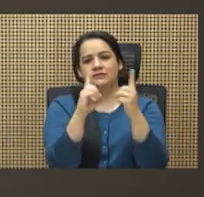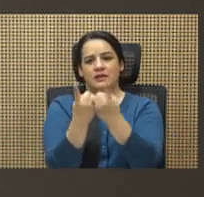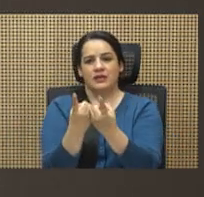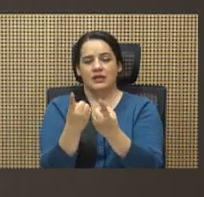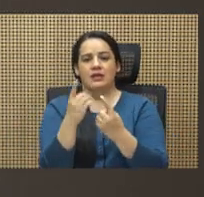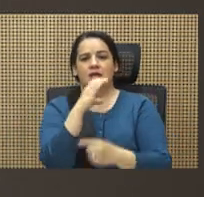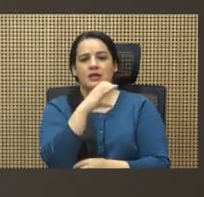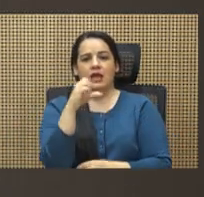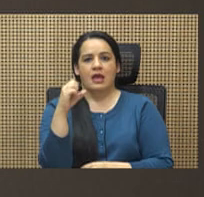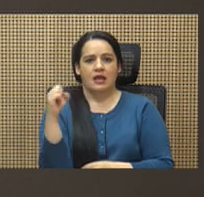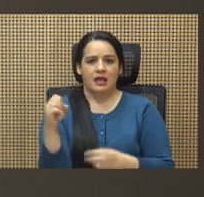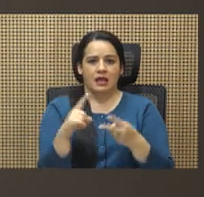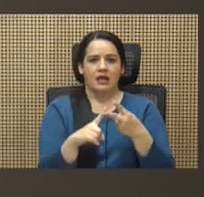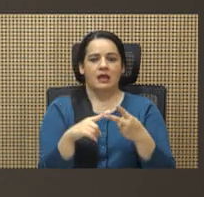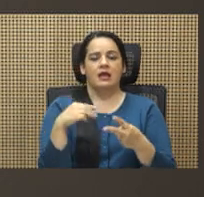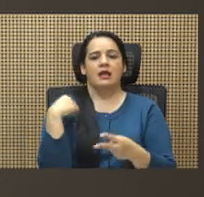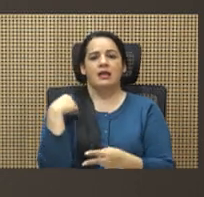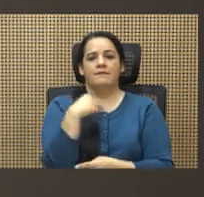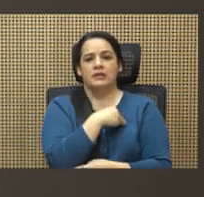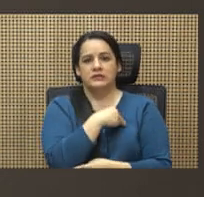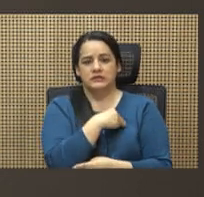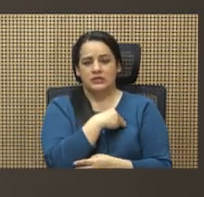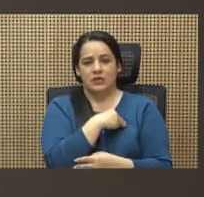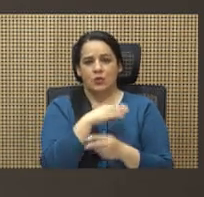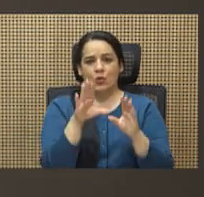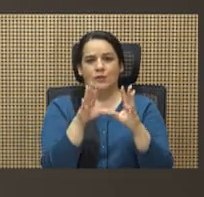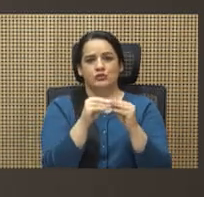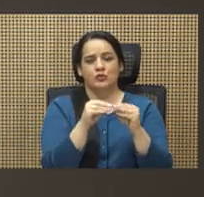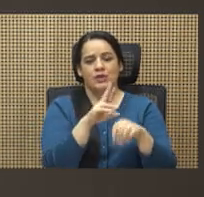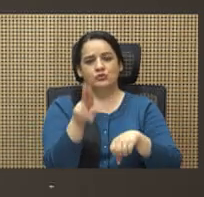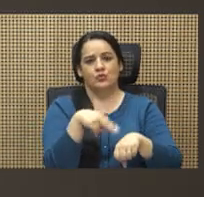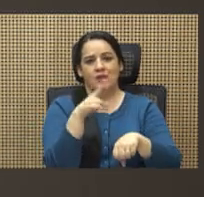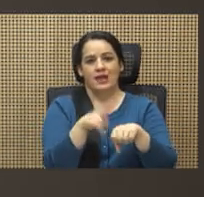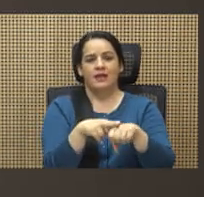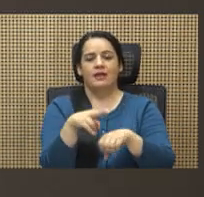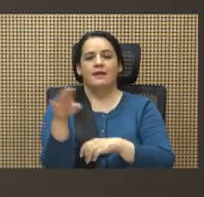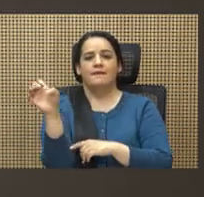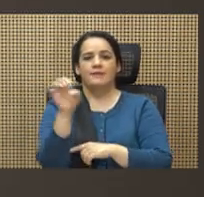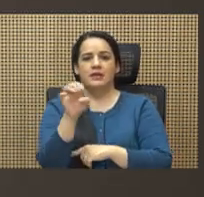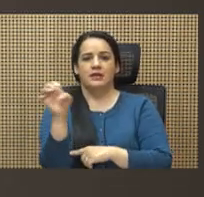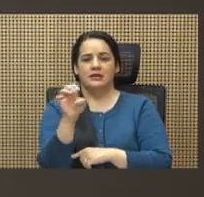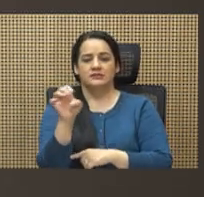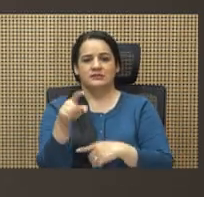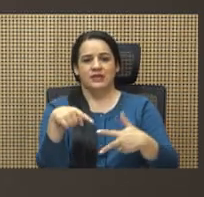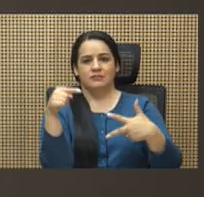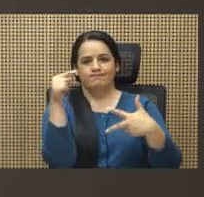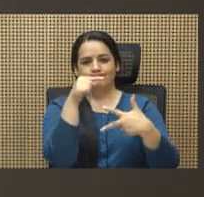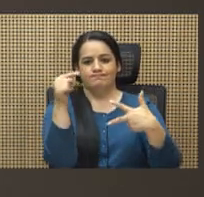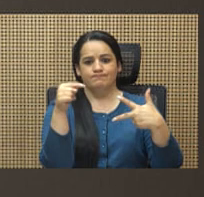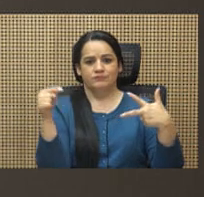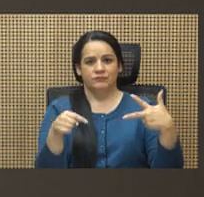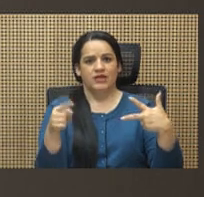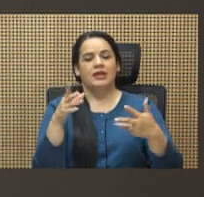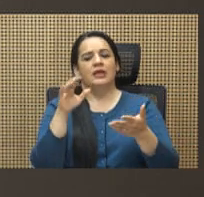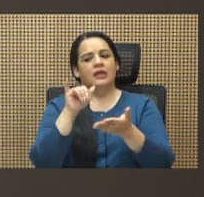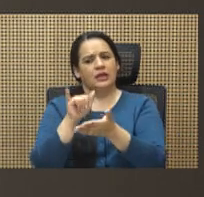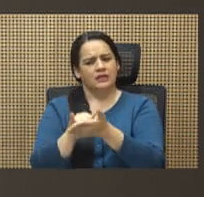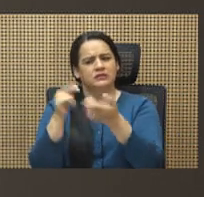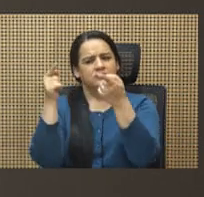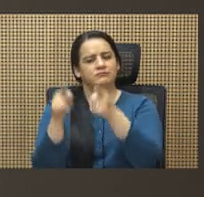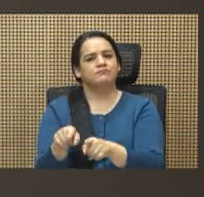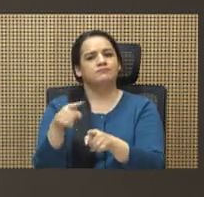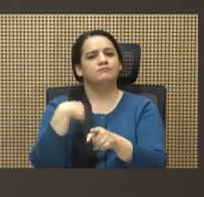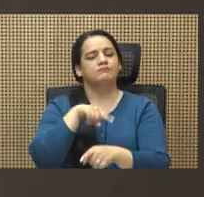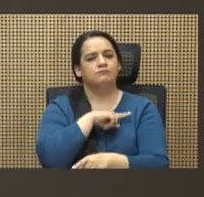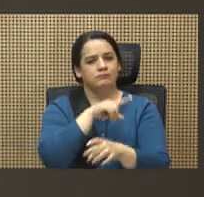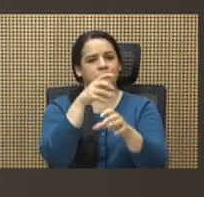de Emergencia. Y de ahí que nosotros, en este caso, hacemos ese llamado de conciencia